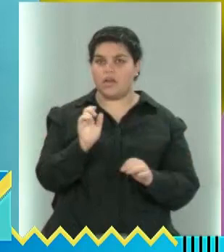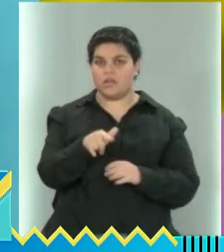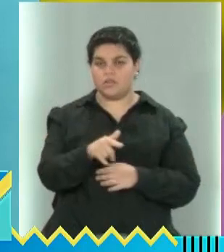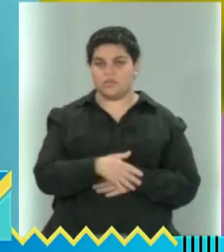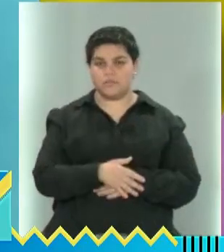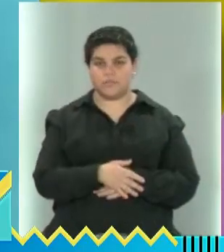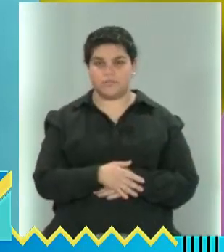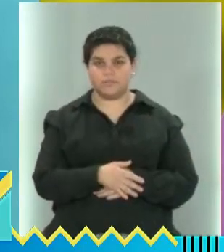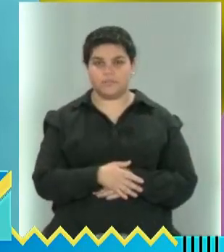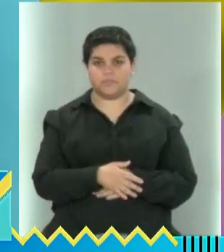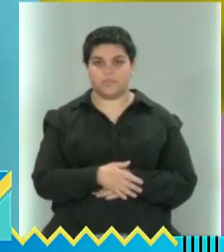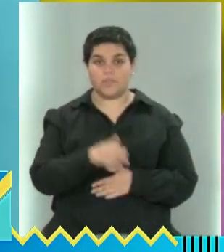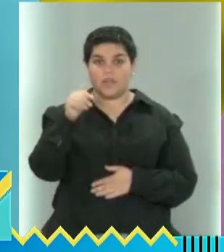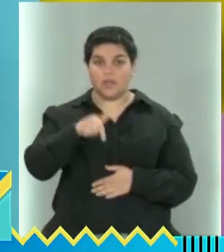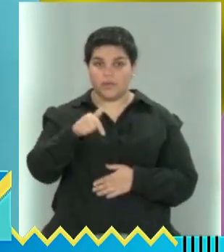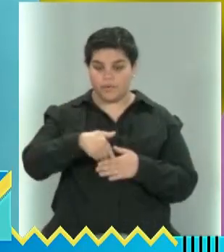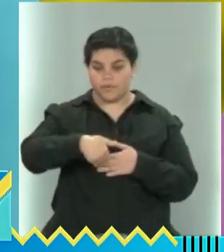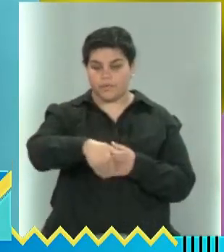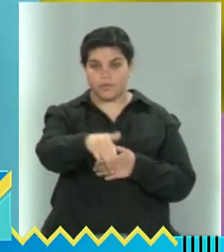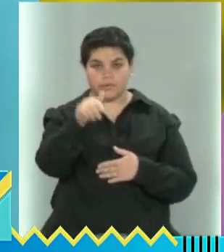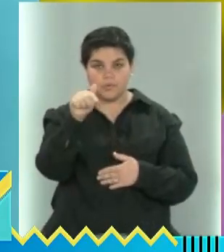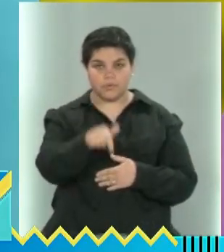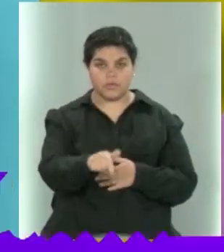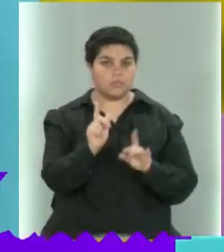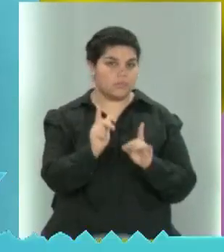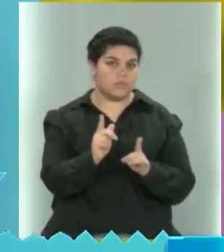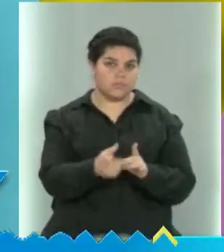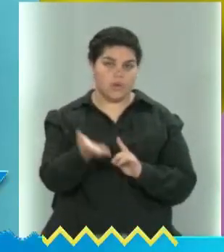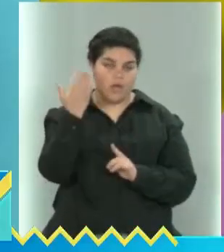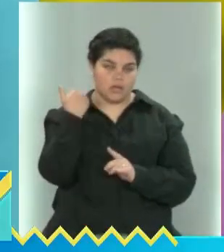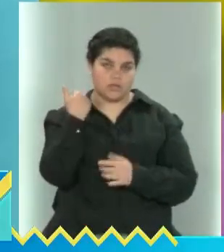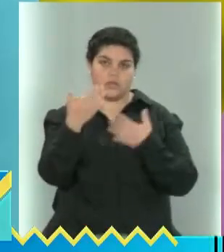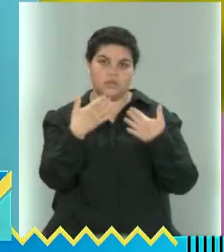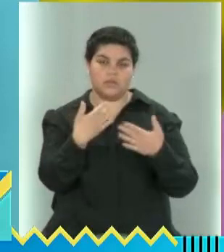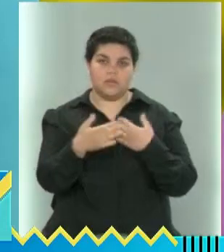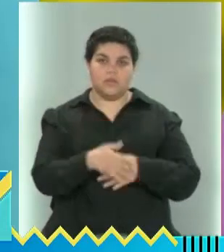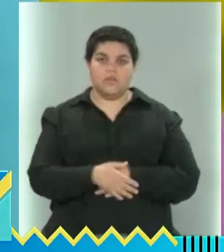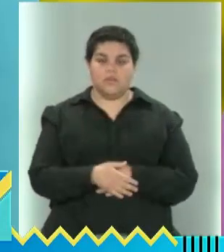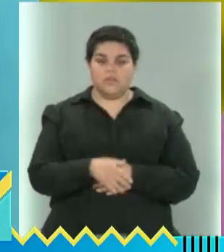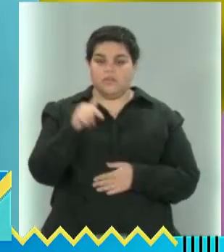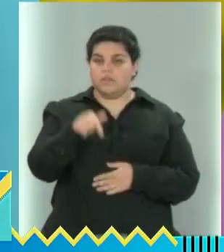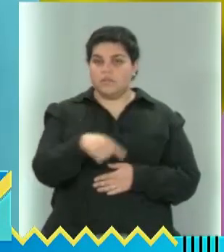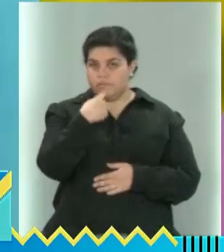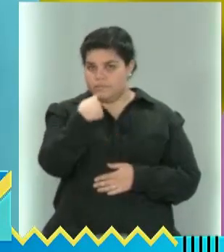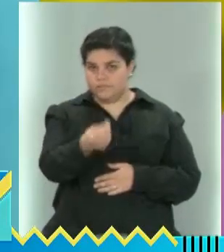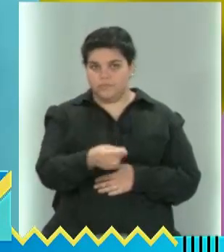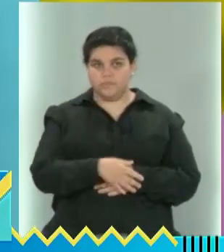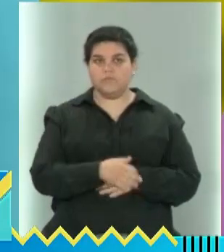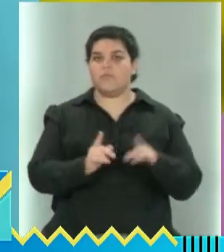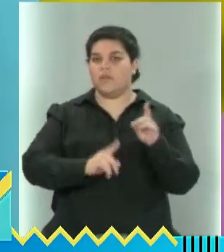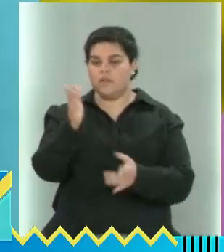la educación. Vamos a ir a lo que estábamos hablando en el bloque anterior. Y un poco la pregunta tiene que ver con, hay